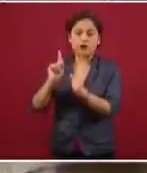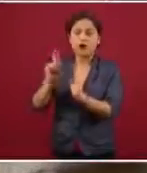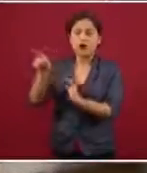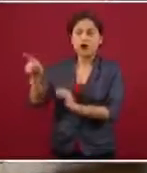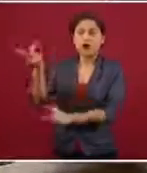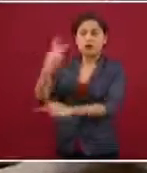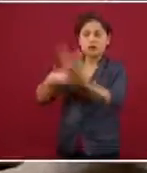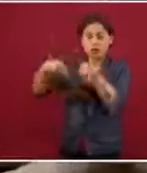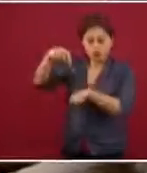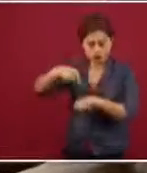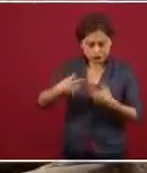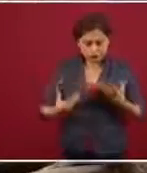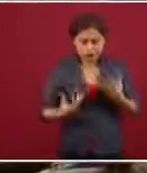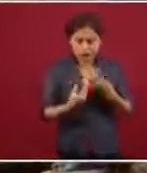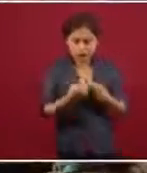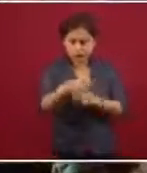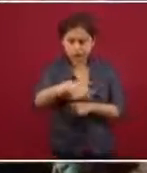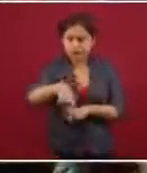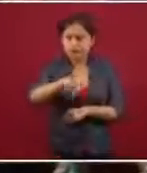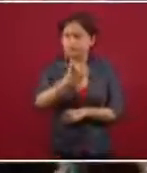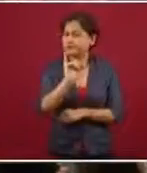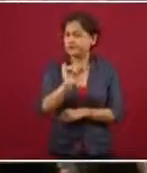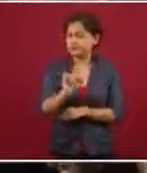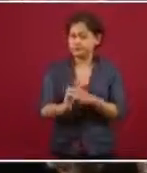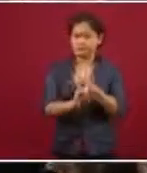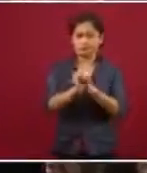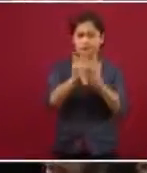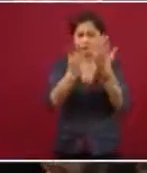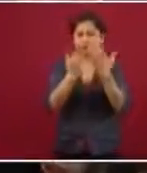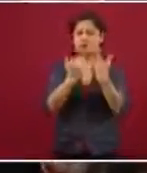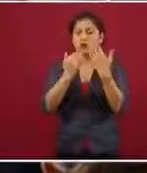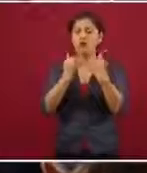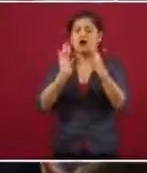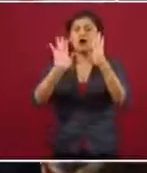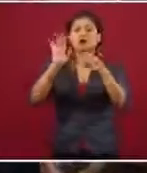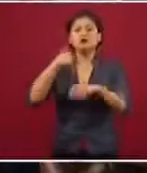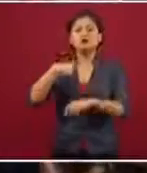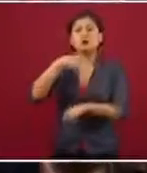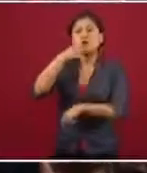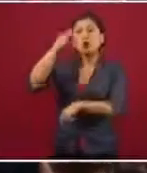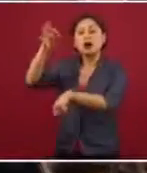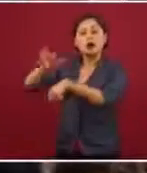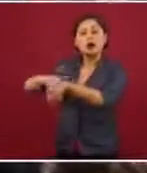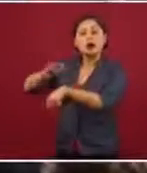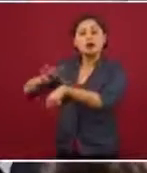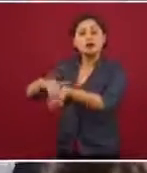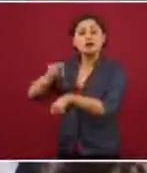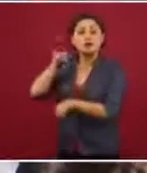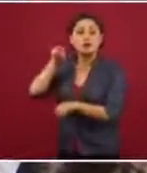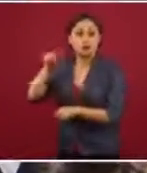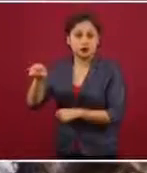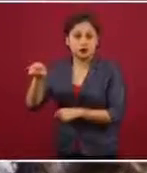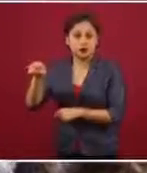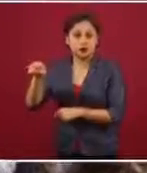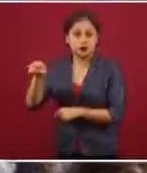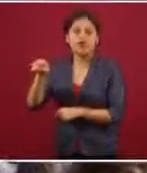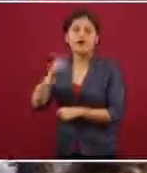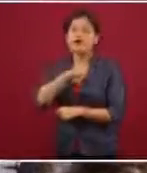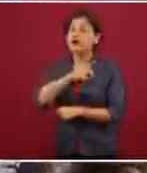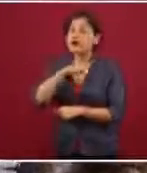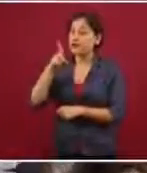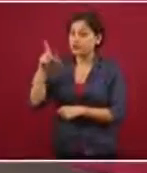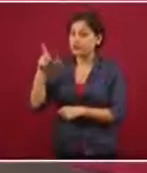hay problema. La instrucción que él tiene es de que todos los casos